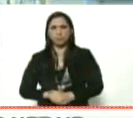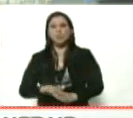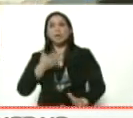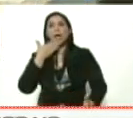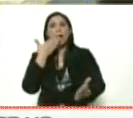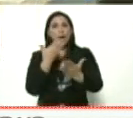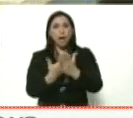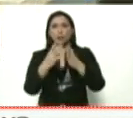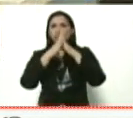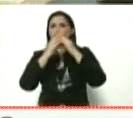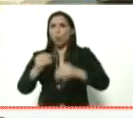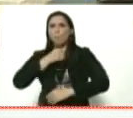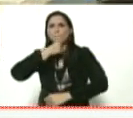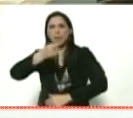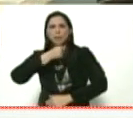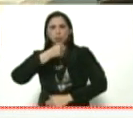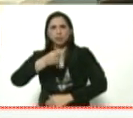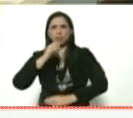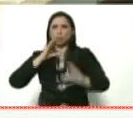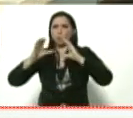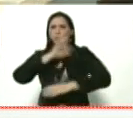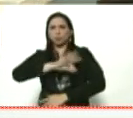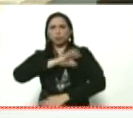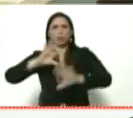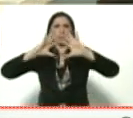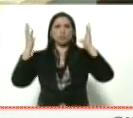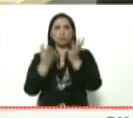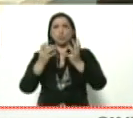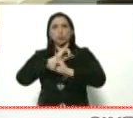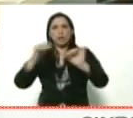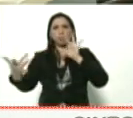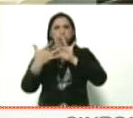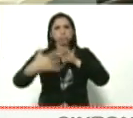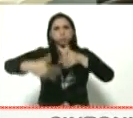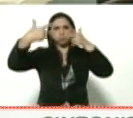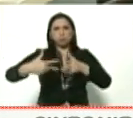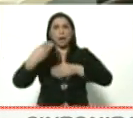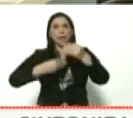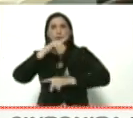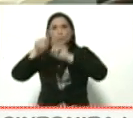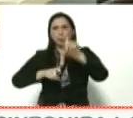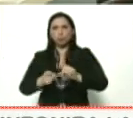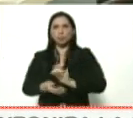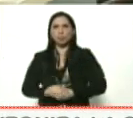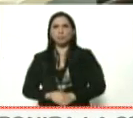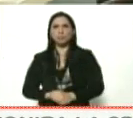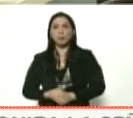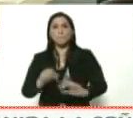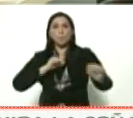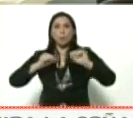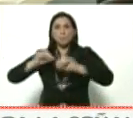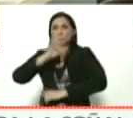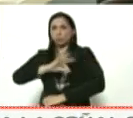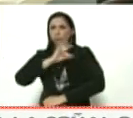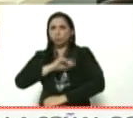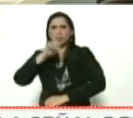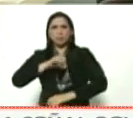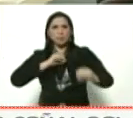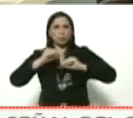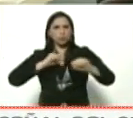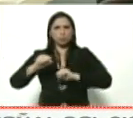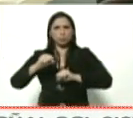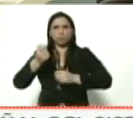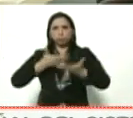Agradezco a todos los periodistas, comunicadores sociales del mundo que están conectados, que han hecho preguntas, a los movimientos sociales, a los movimientos